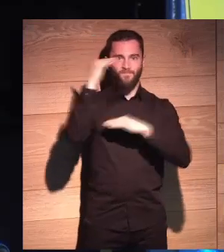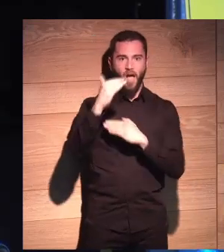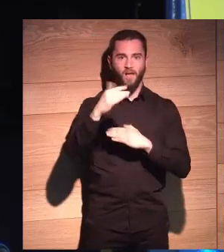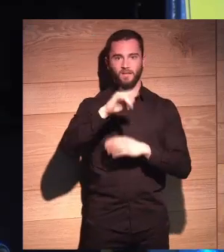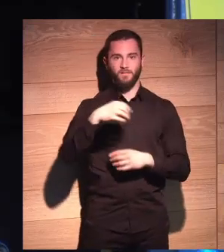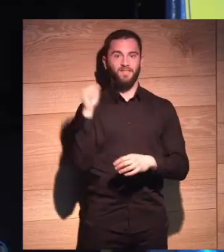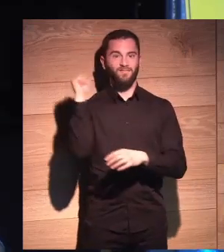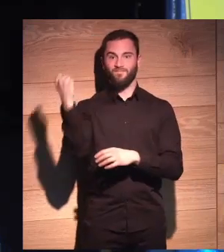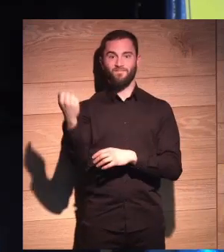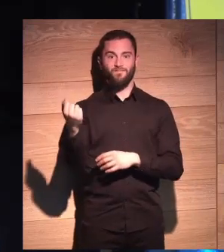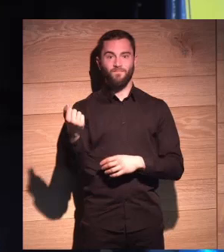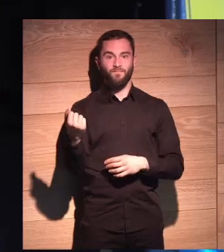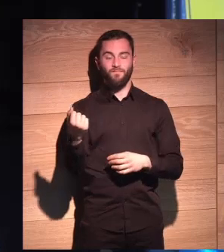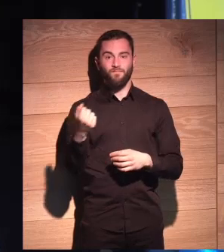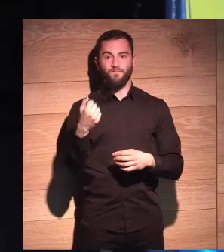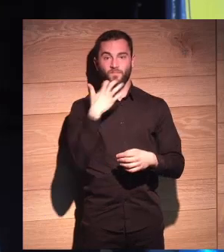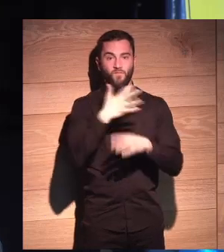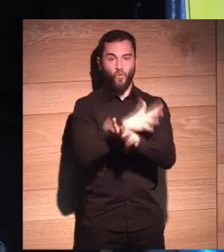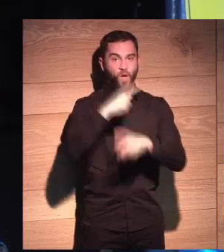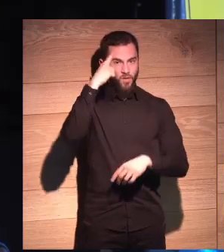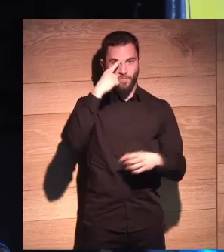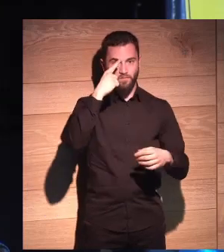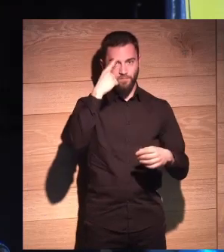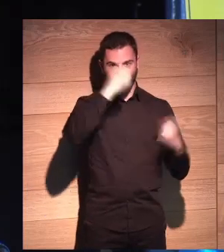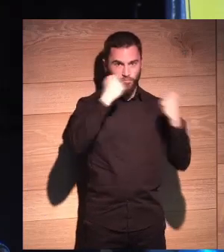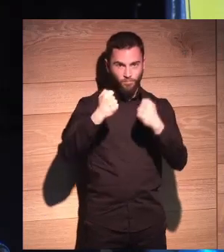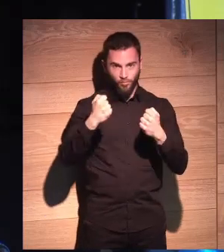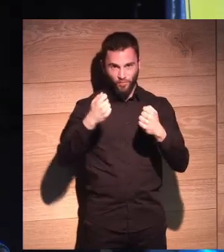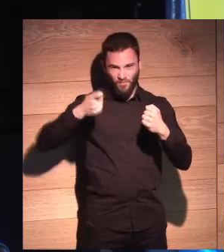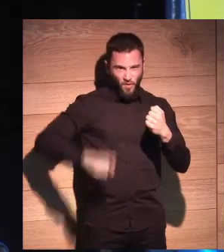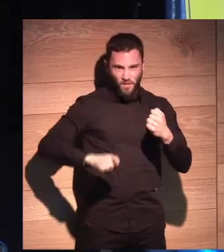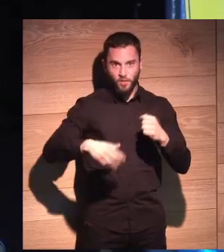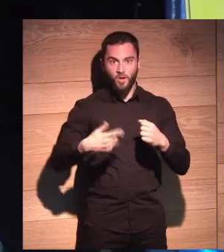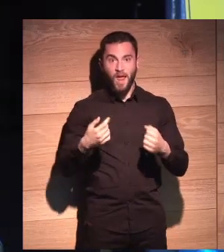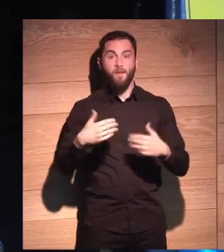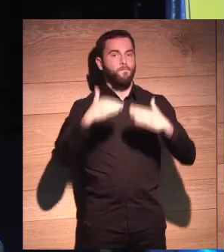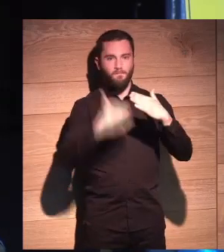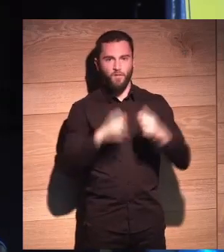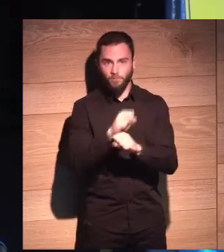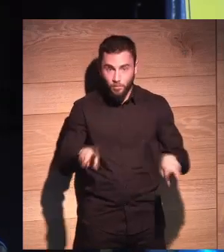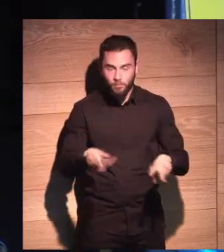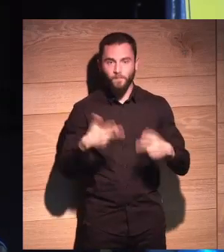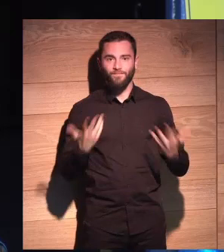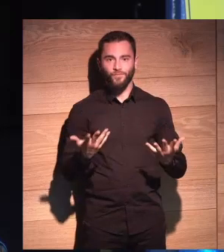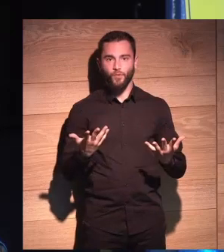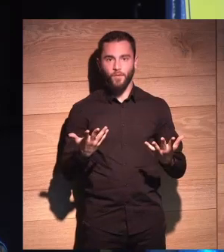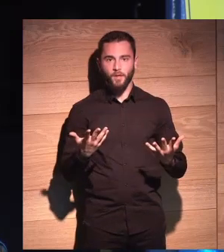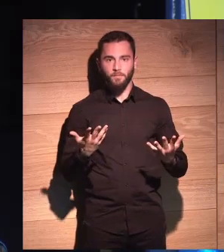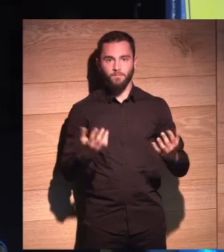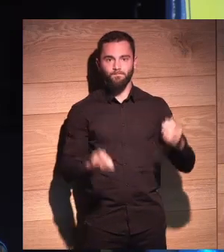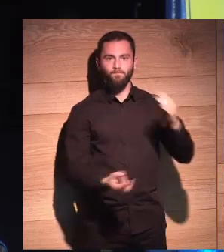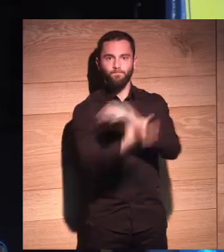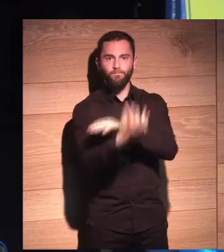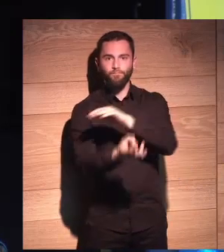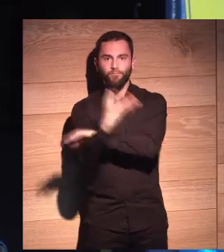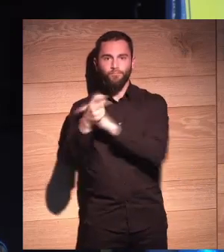esperaría un jugador profesional de esta materia. Entonces, realmente yo creo que están saliendo nuevos paradigmas